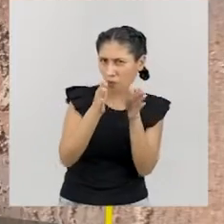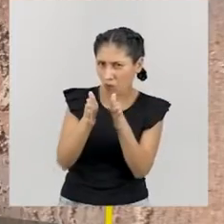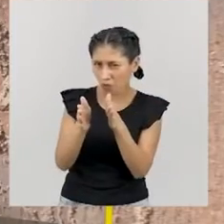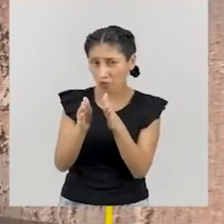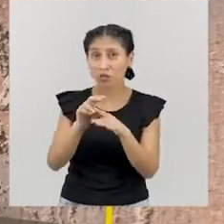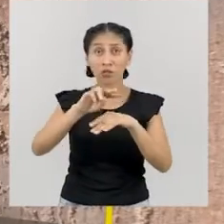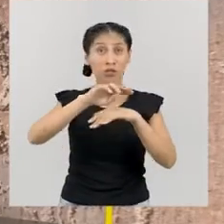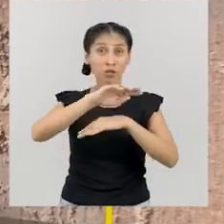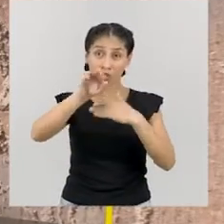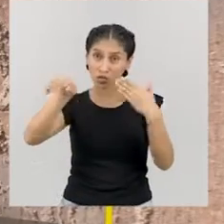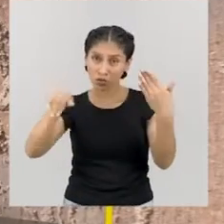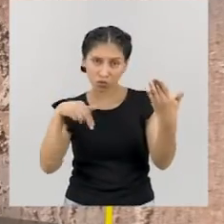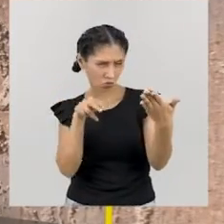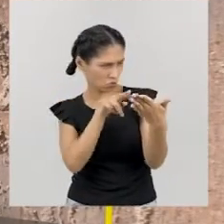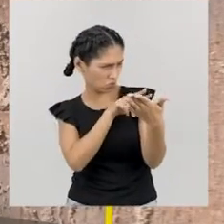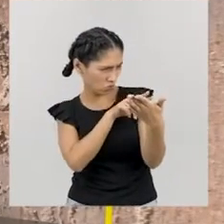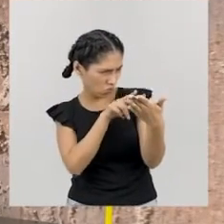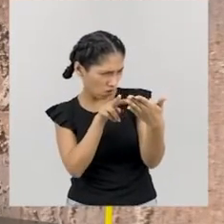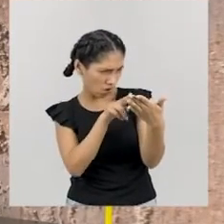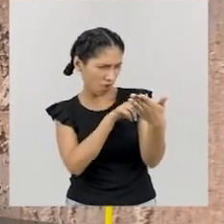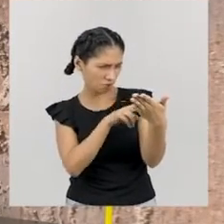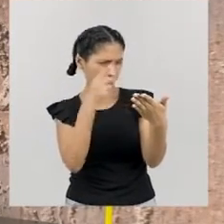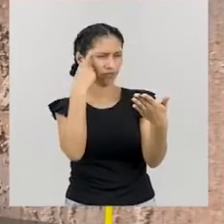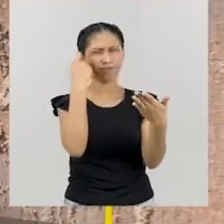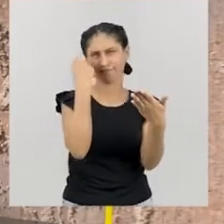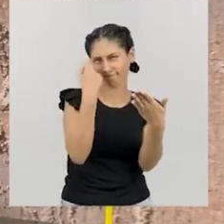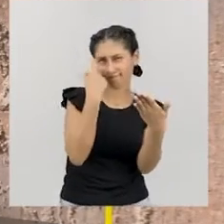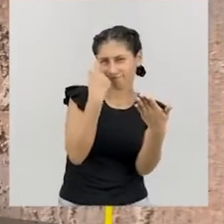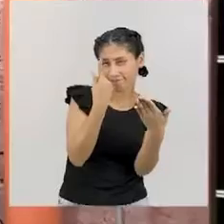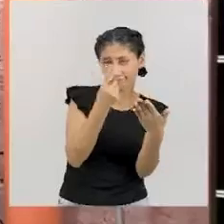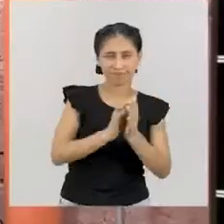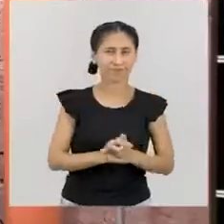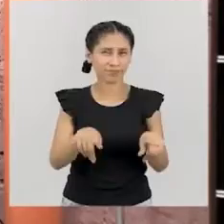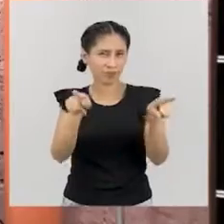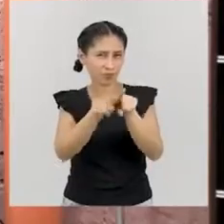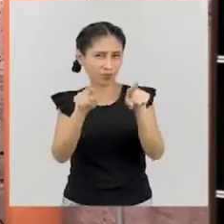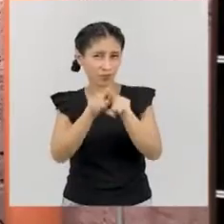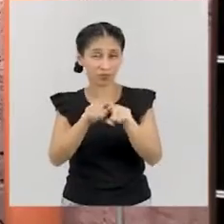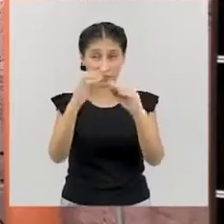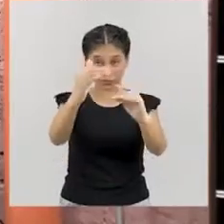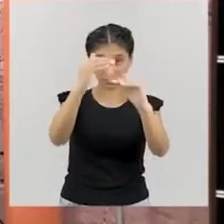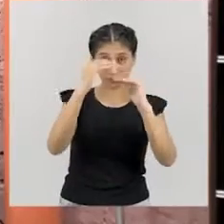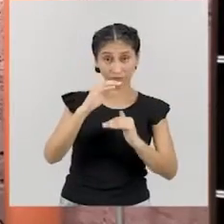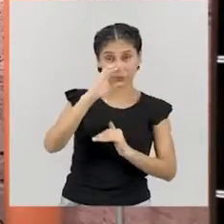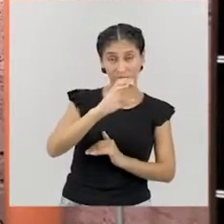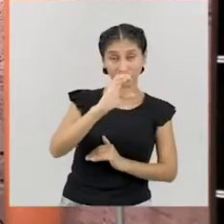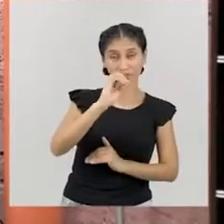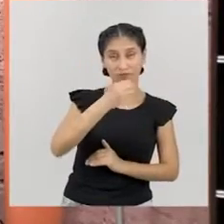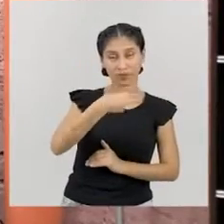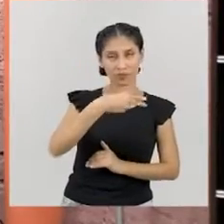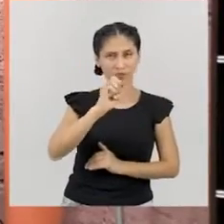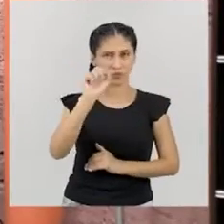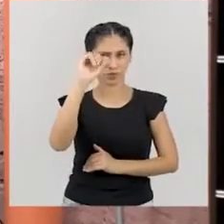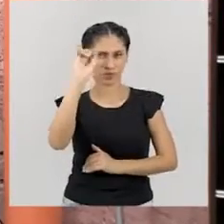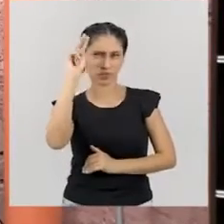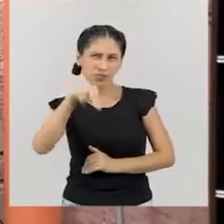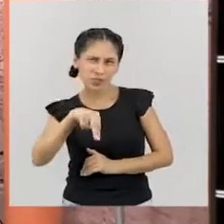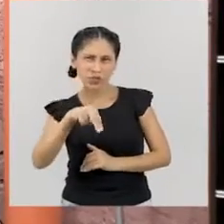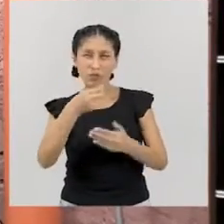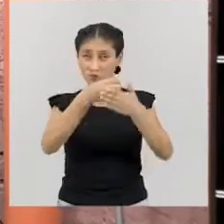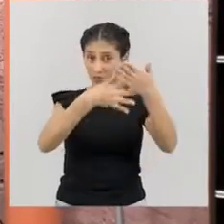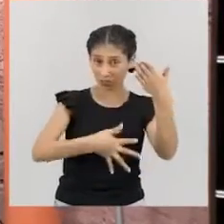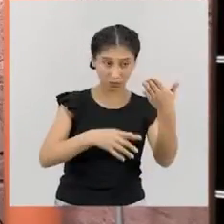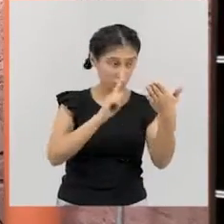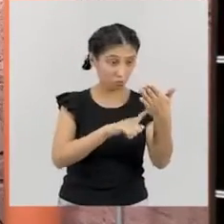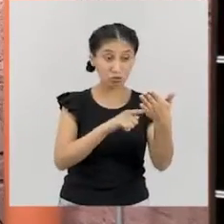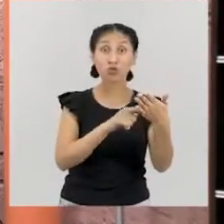una idea lógica que nos lleva a la idea principal o tema del texto. Sobre la cohesión del texto, los signos de puntuación